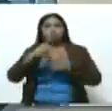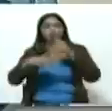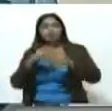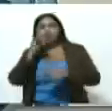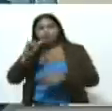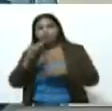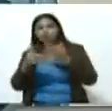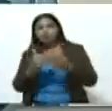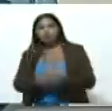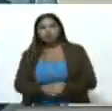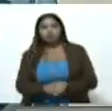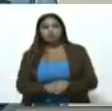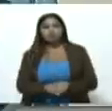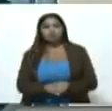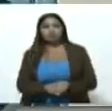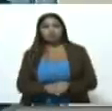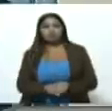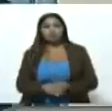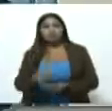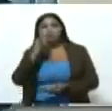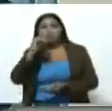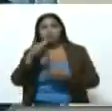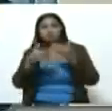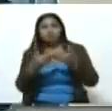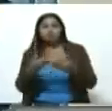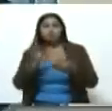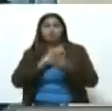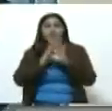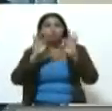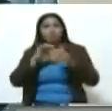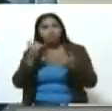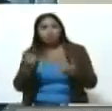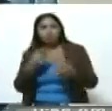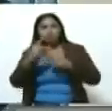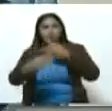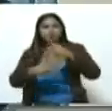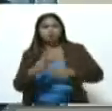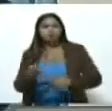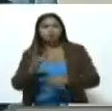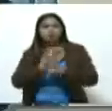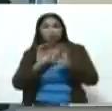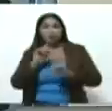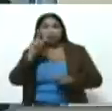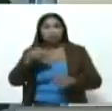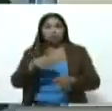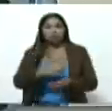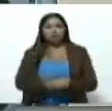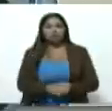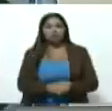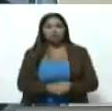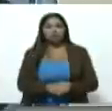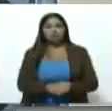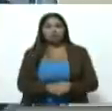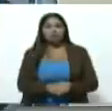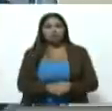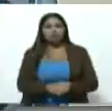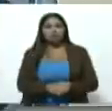denuncias. Lo que sea denuncia, efectivamente, de carácter penal, será procesada para su,